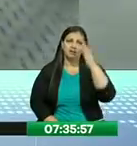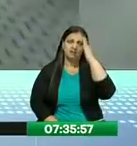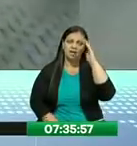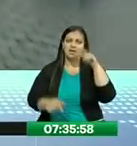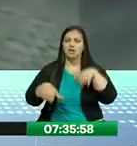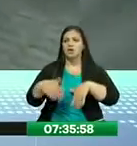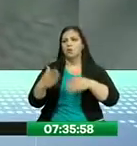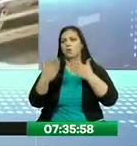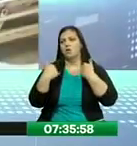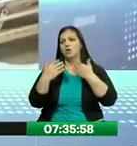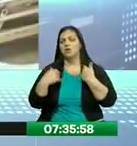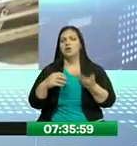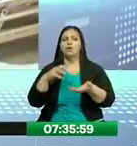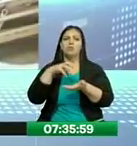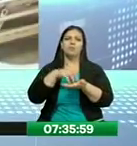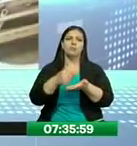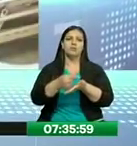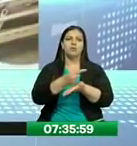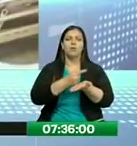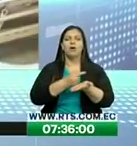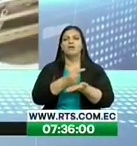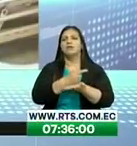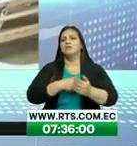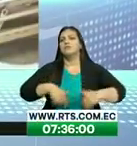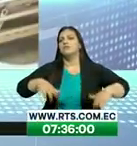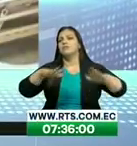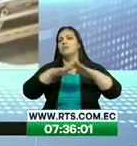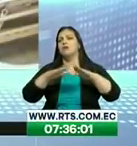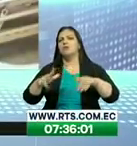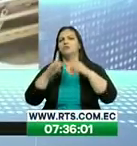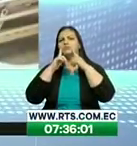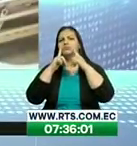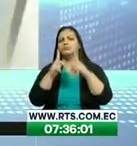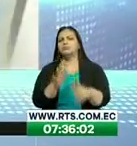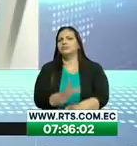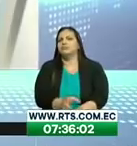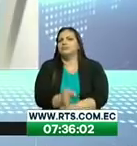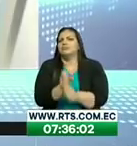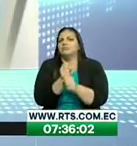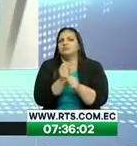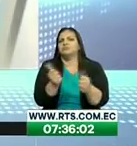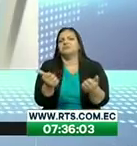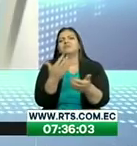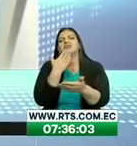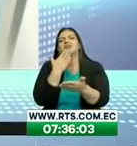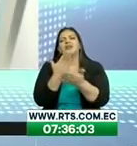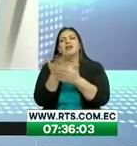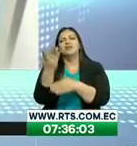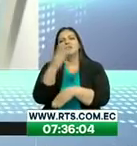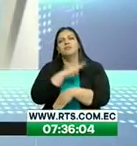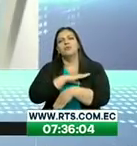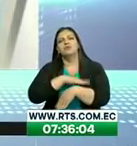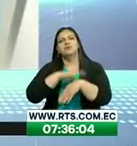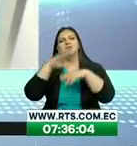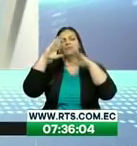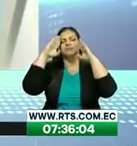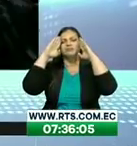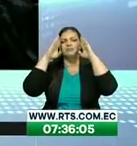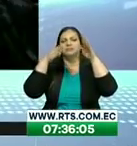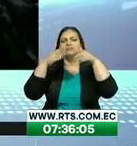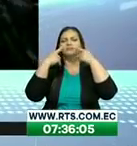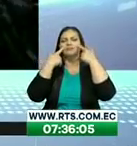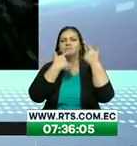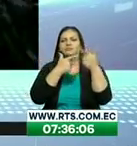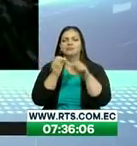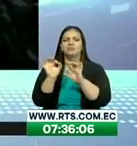capital, pero en medio de esa zozobra, de esa angustia, hay que reconocer que podíamos nosotros aquí en el caso de